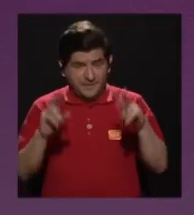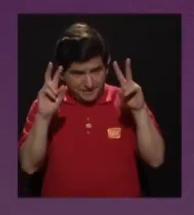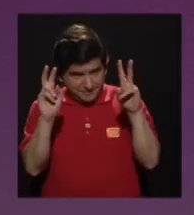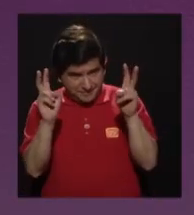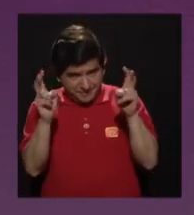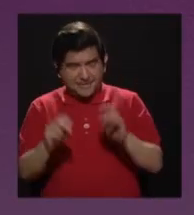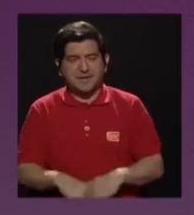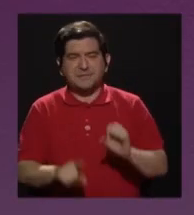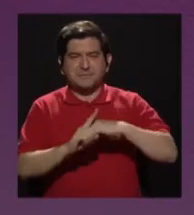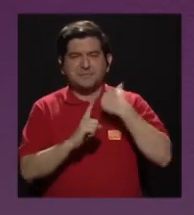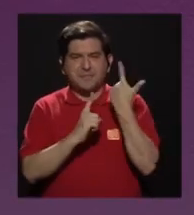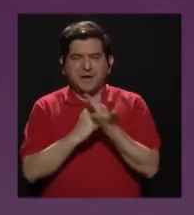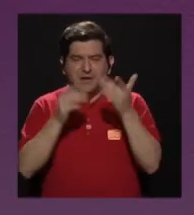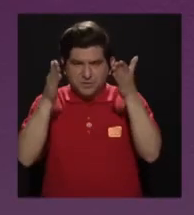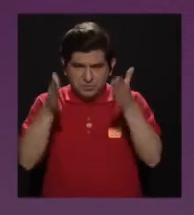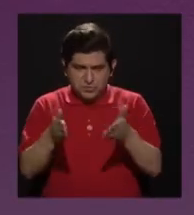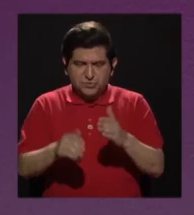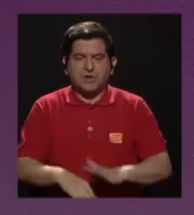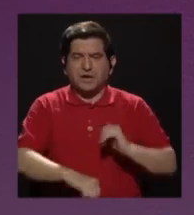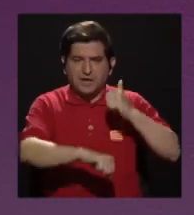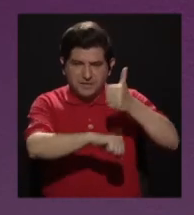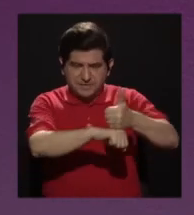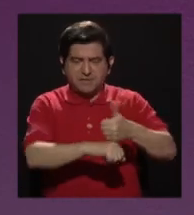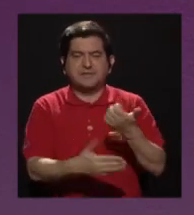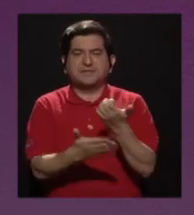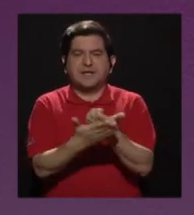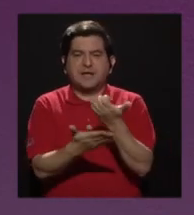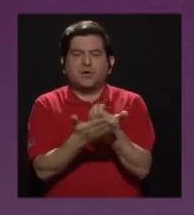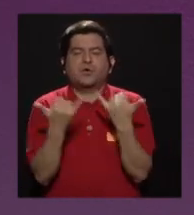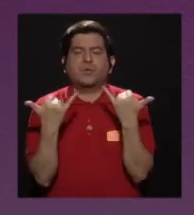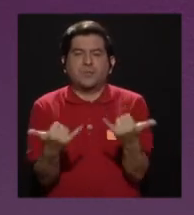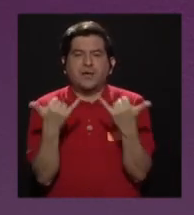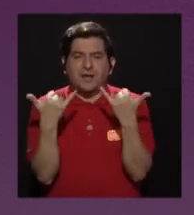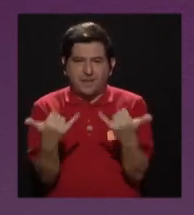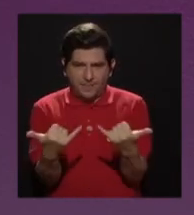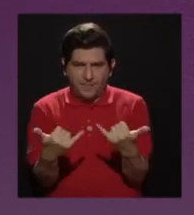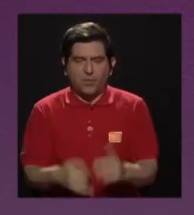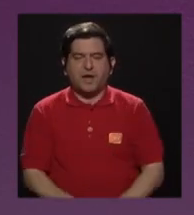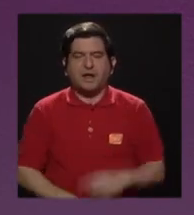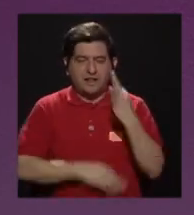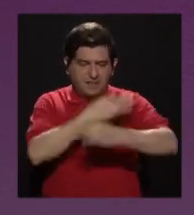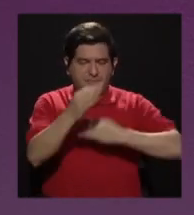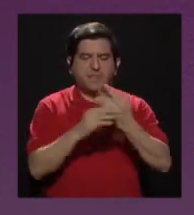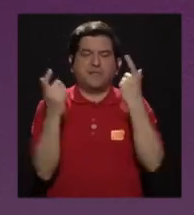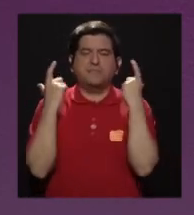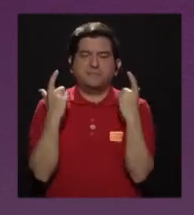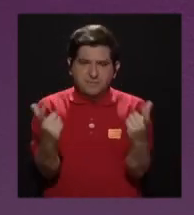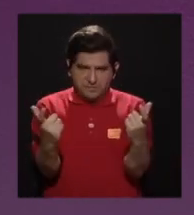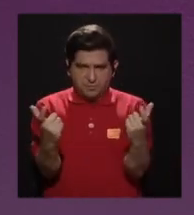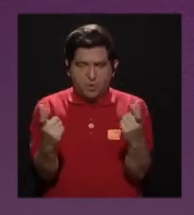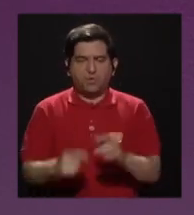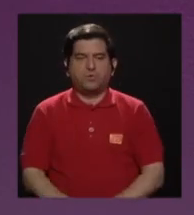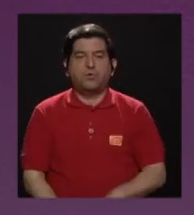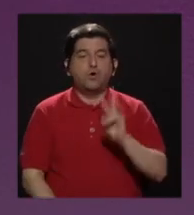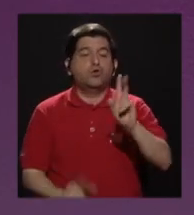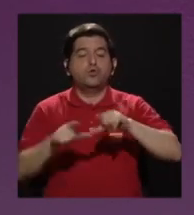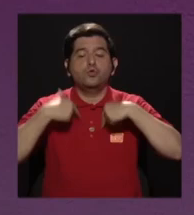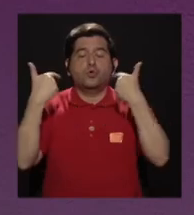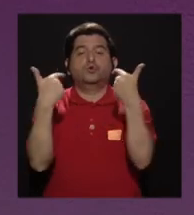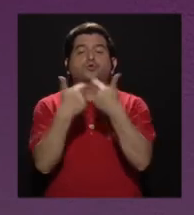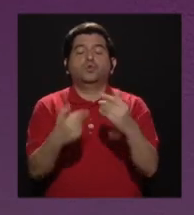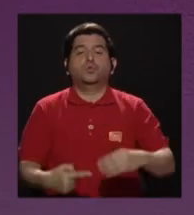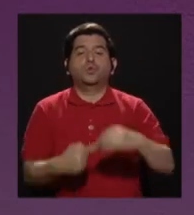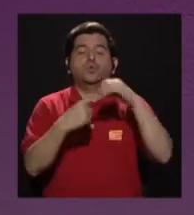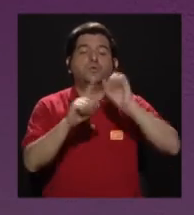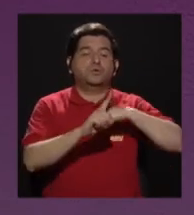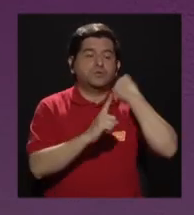la socióloga Saskia Sassen lo plantea, la economía actual capitalista nos pone a dos grupos principalmente